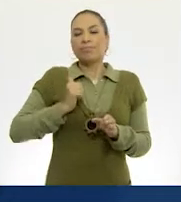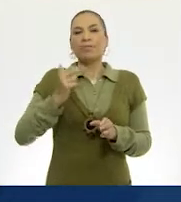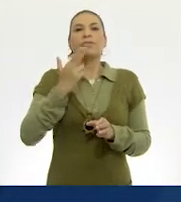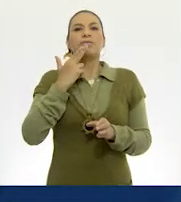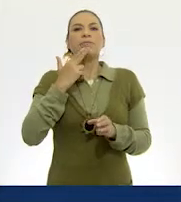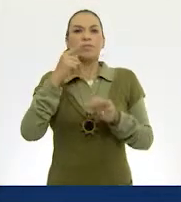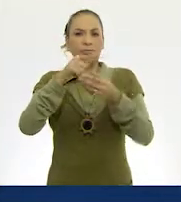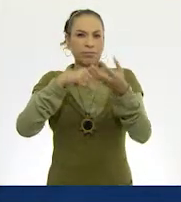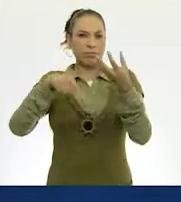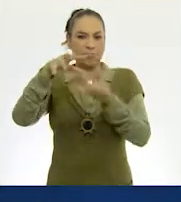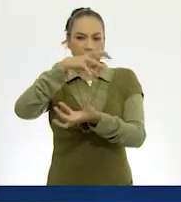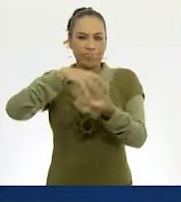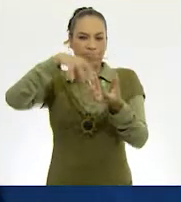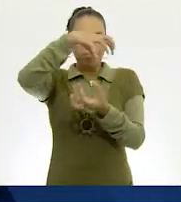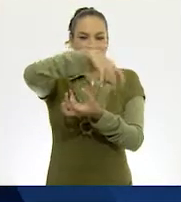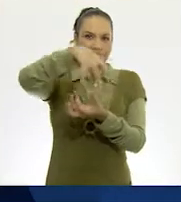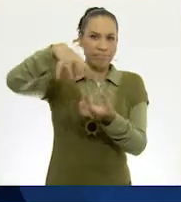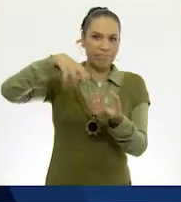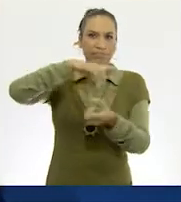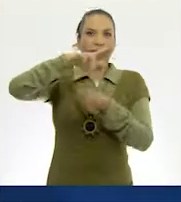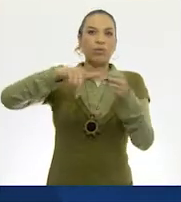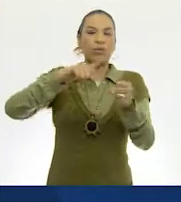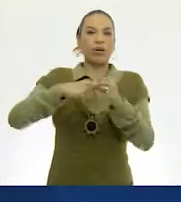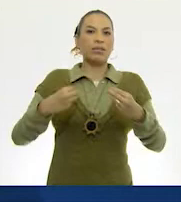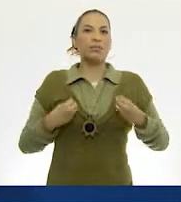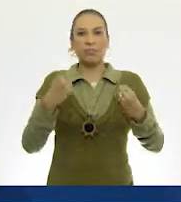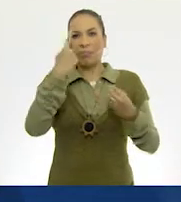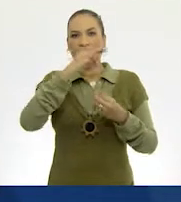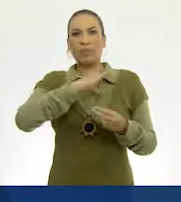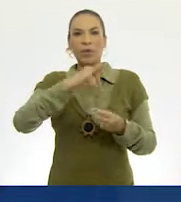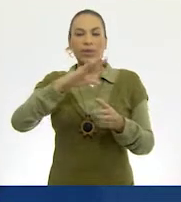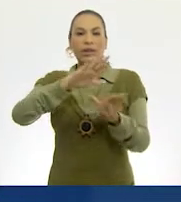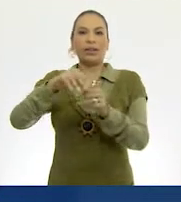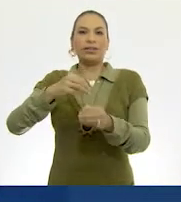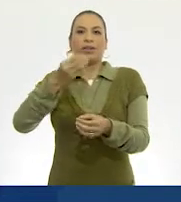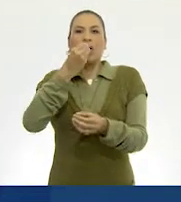recursos de cada medio natural que habitaban para recolectar,